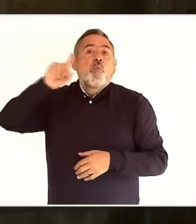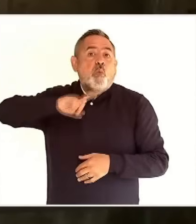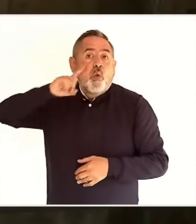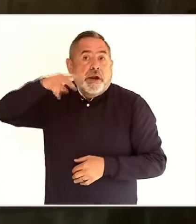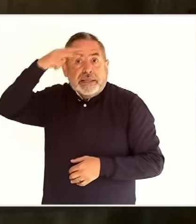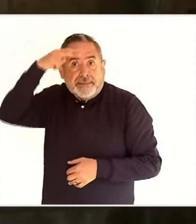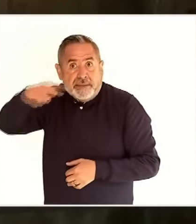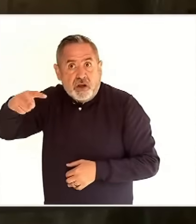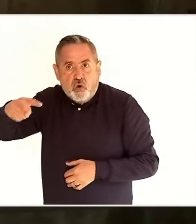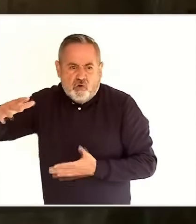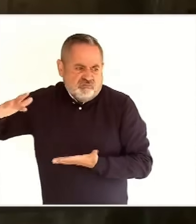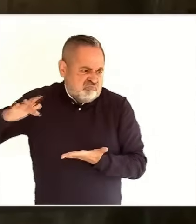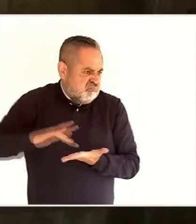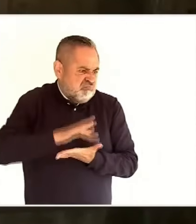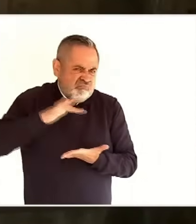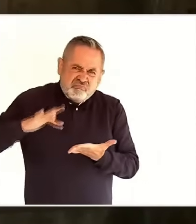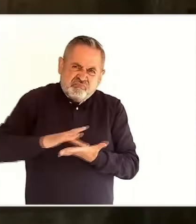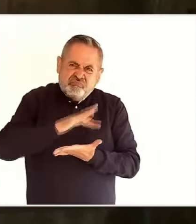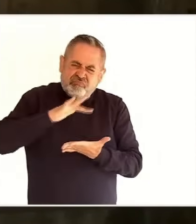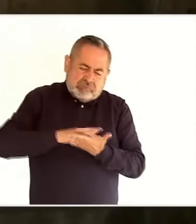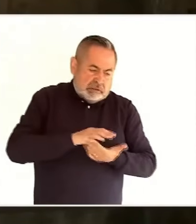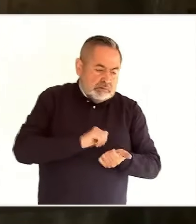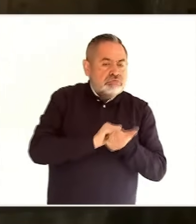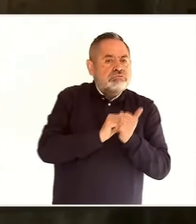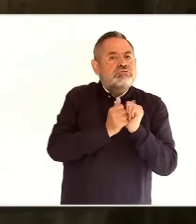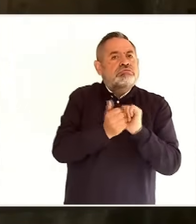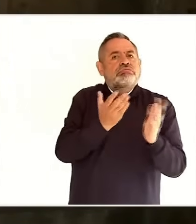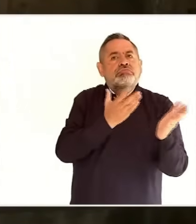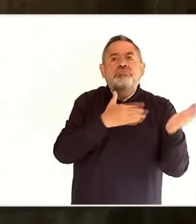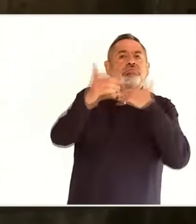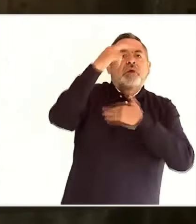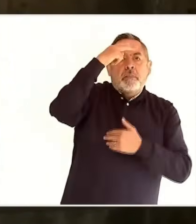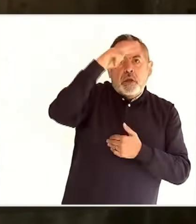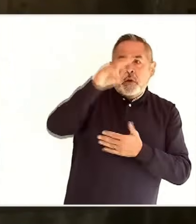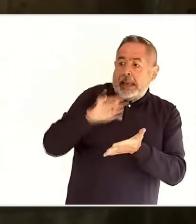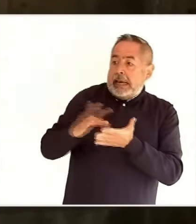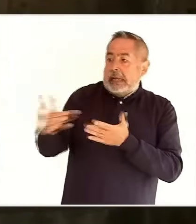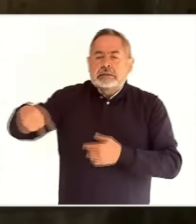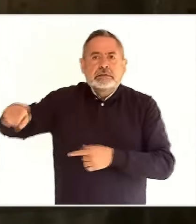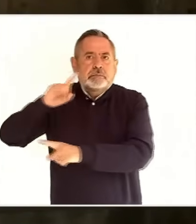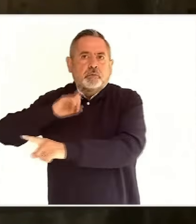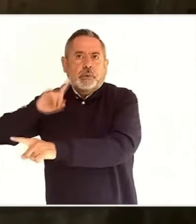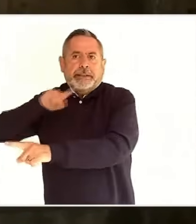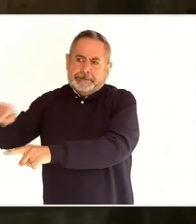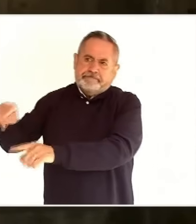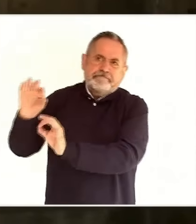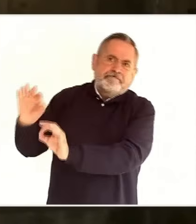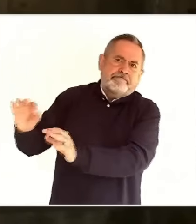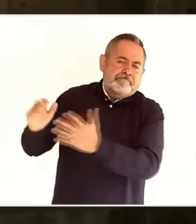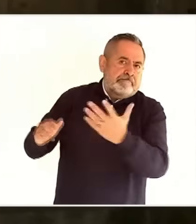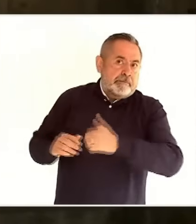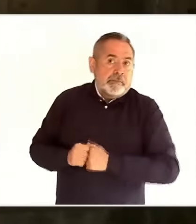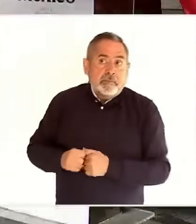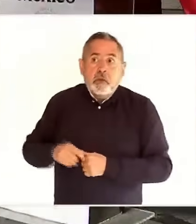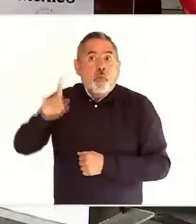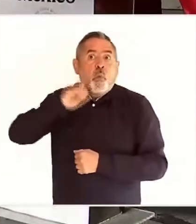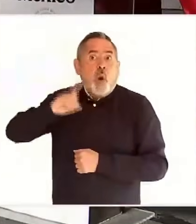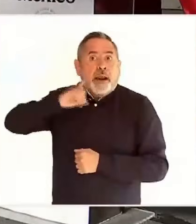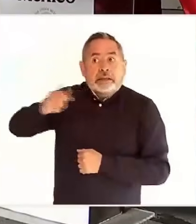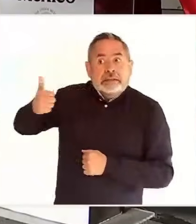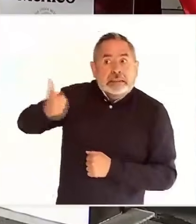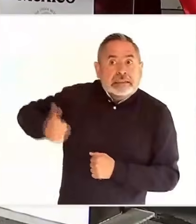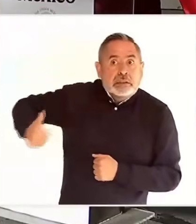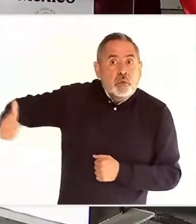sostenido y transformado este país que tanto amamos. Porque en cada una de